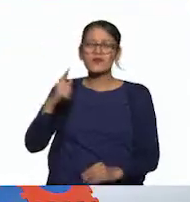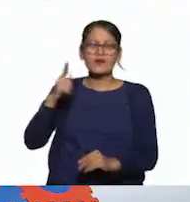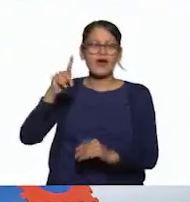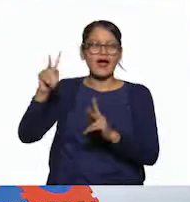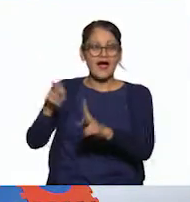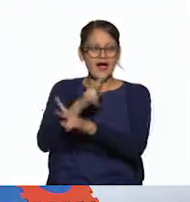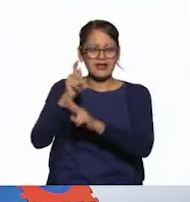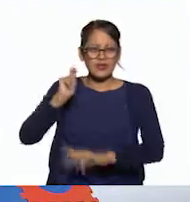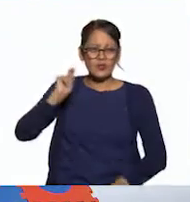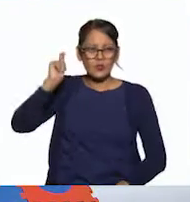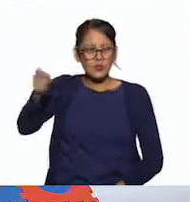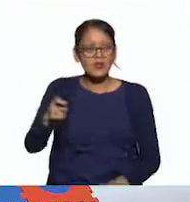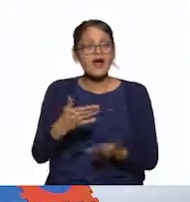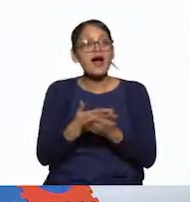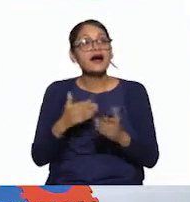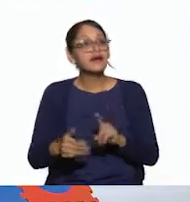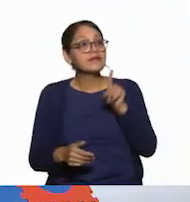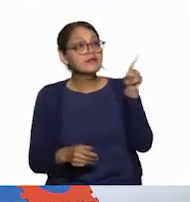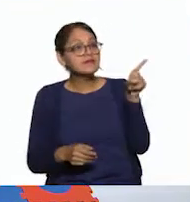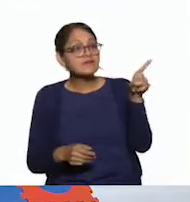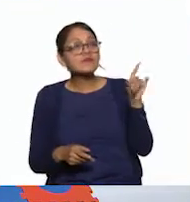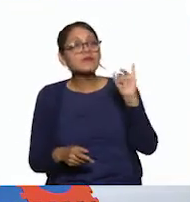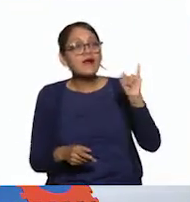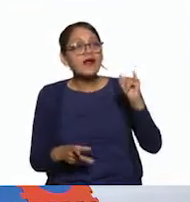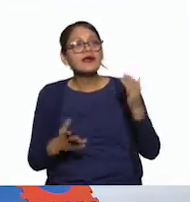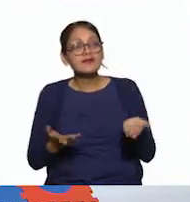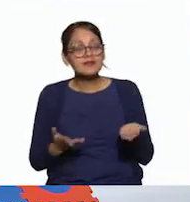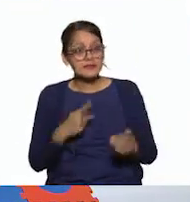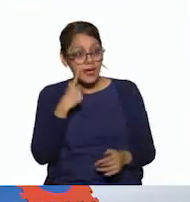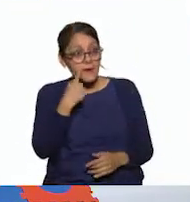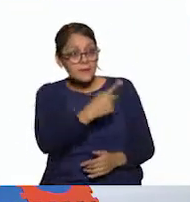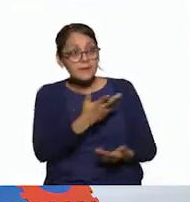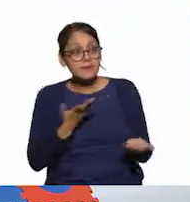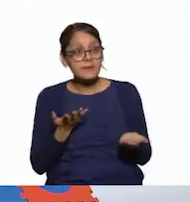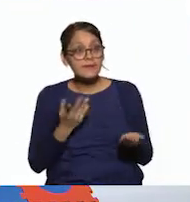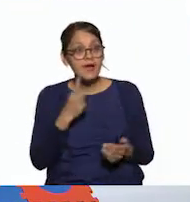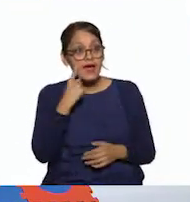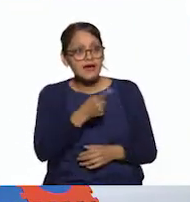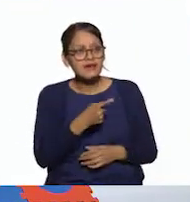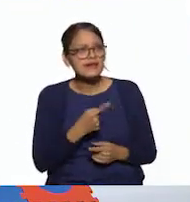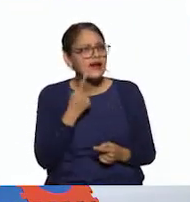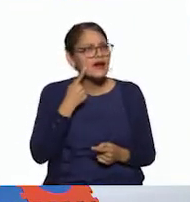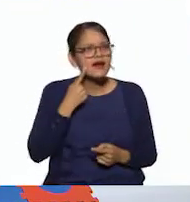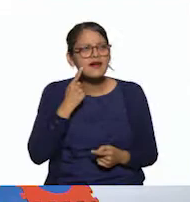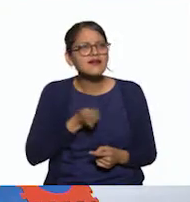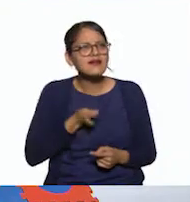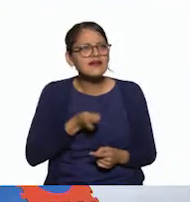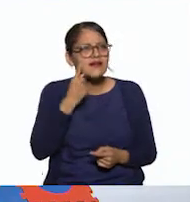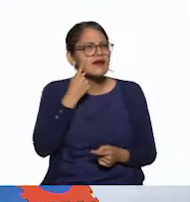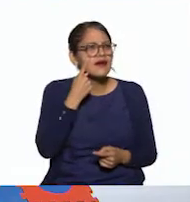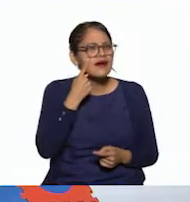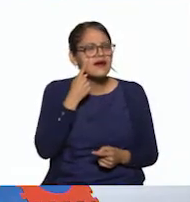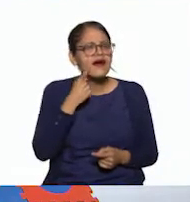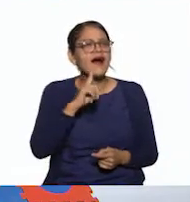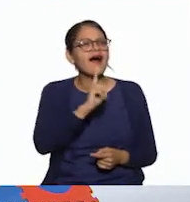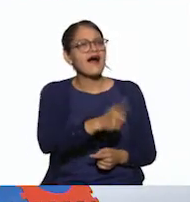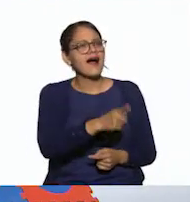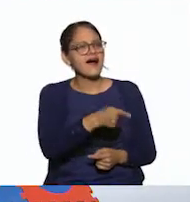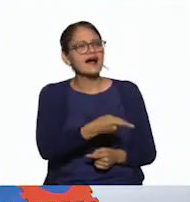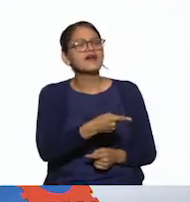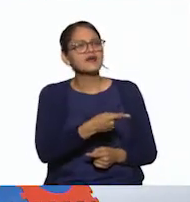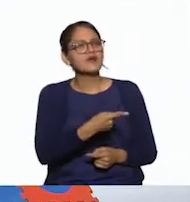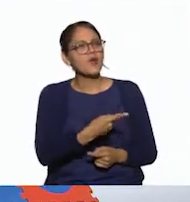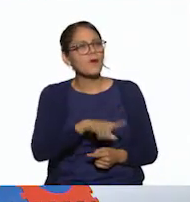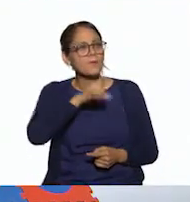se ve. Ahora viene algo de este lado, Pilar. ¡Ay! ¿Ya viste? ¿Qué estamos viendo? ¡Ah! Es un ave muy